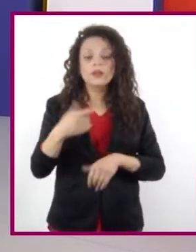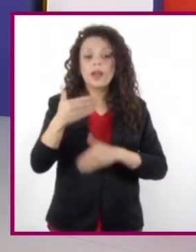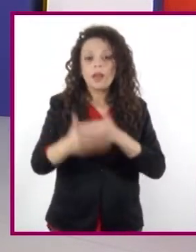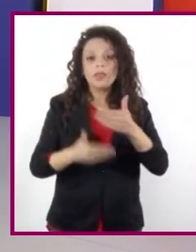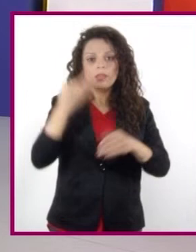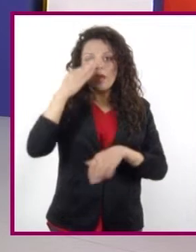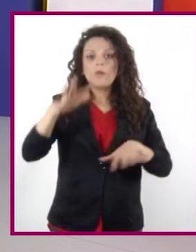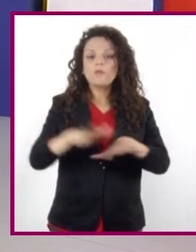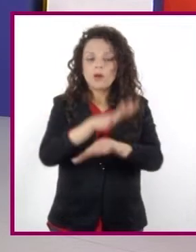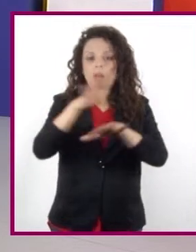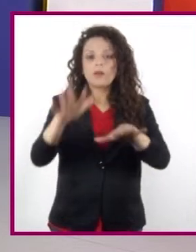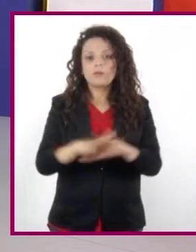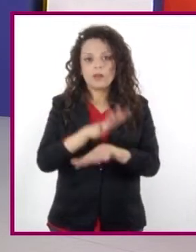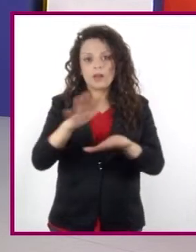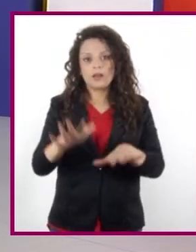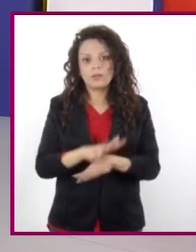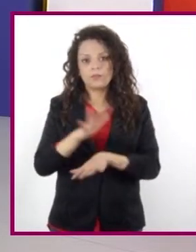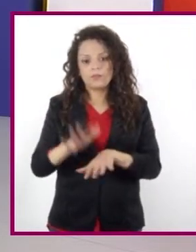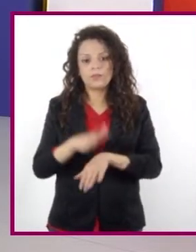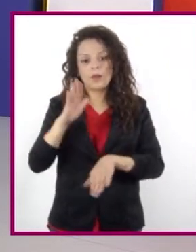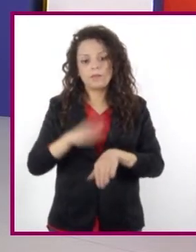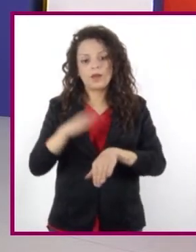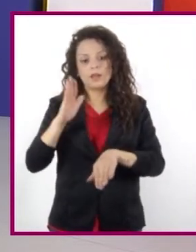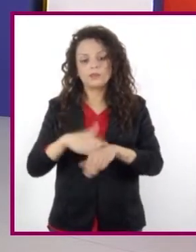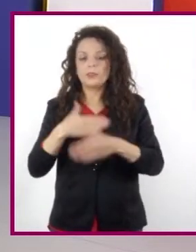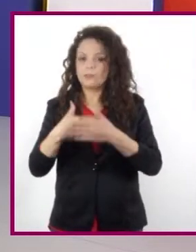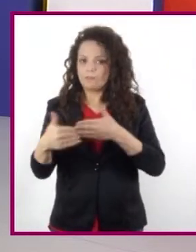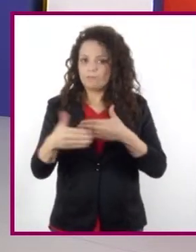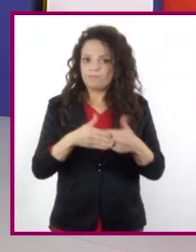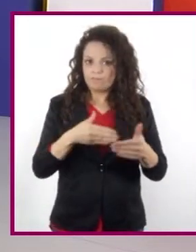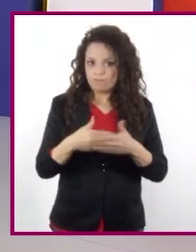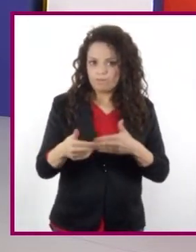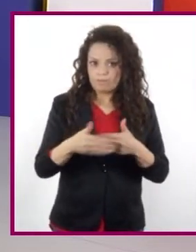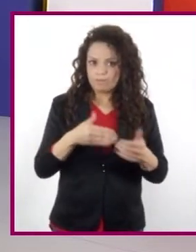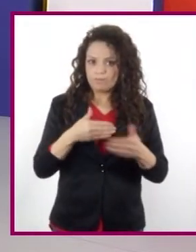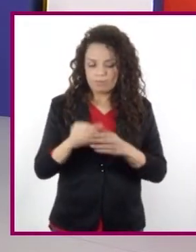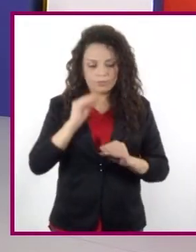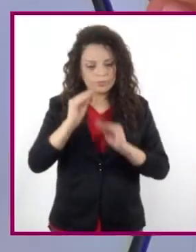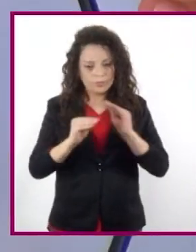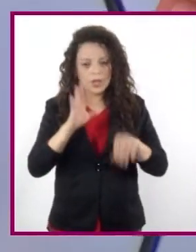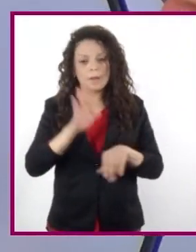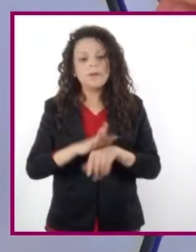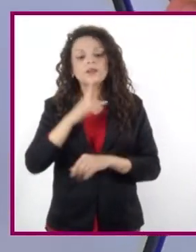donde a través del tiempo ha tenido sus cambios y sus mejoras.